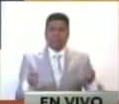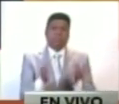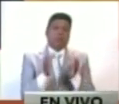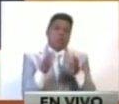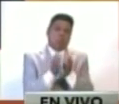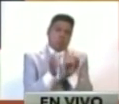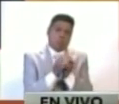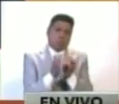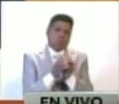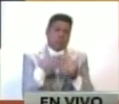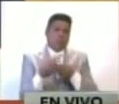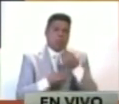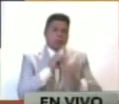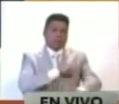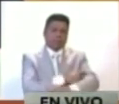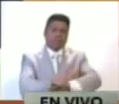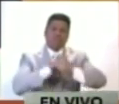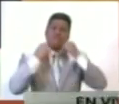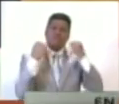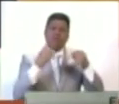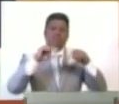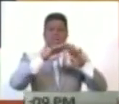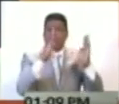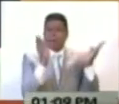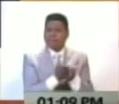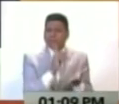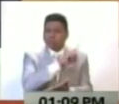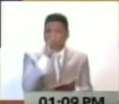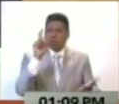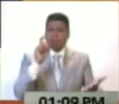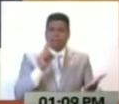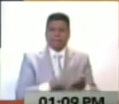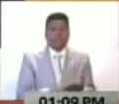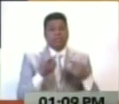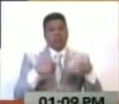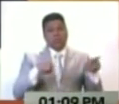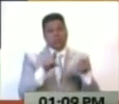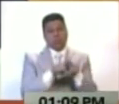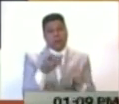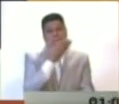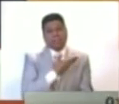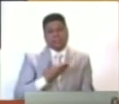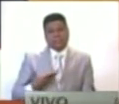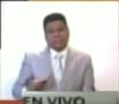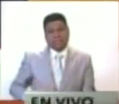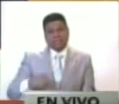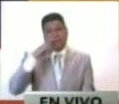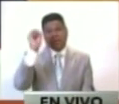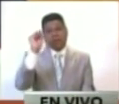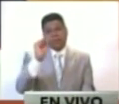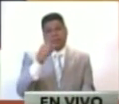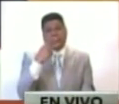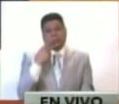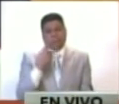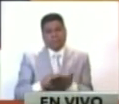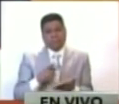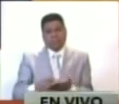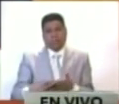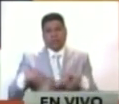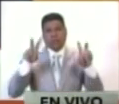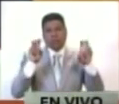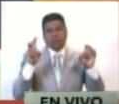una fuerza en el mundo entero. De igual forma, el presidente Maduro presentó una propuesta para un nuevo